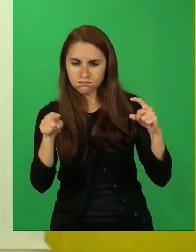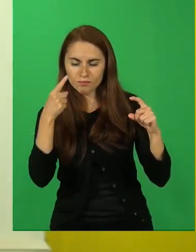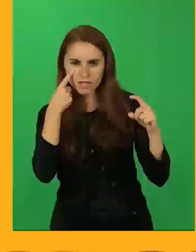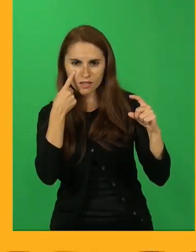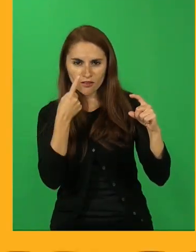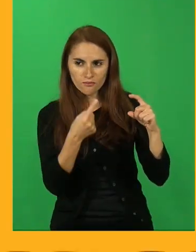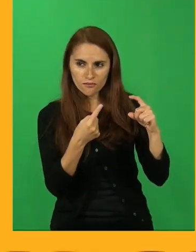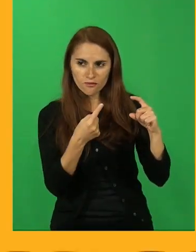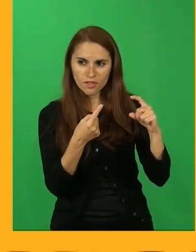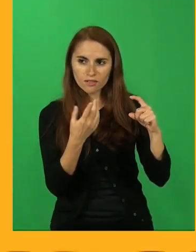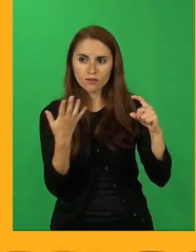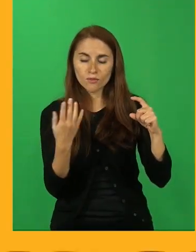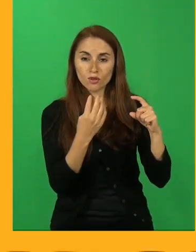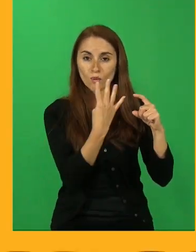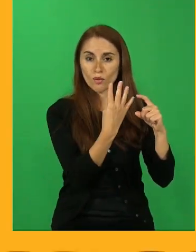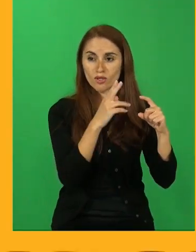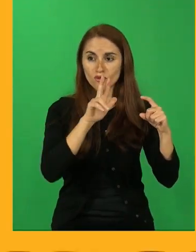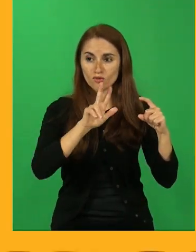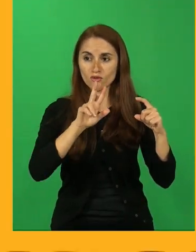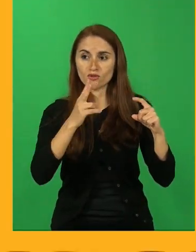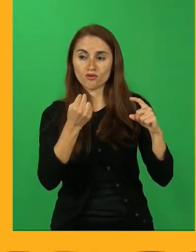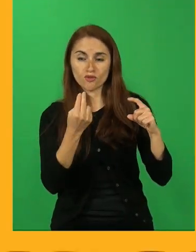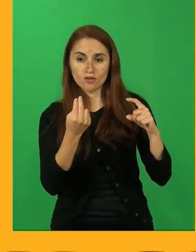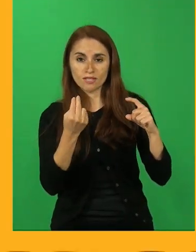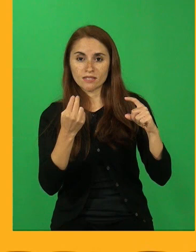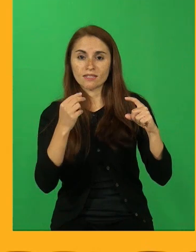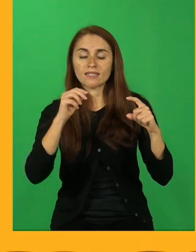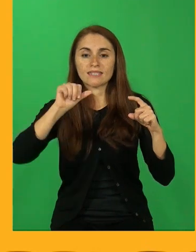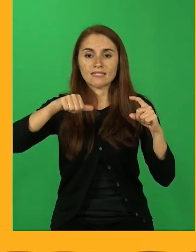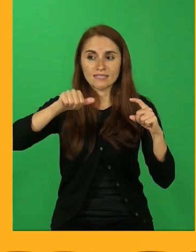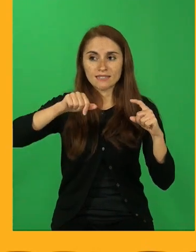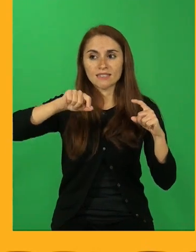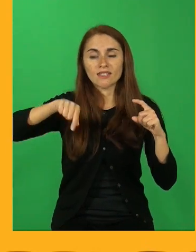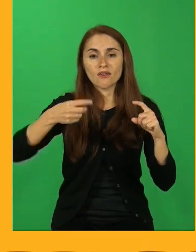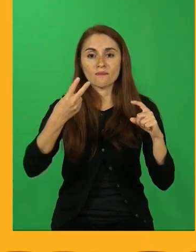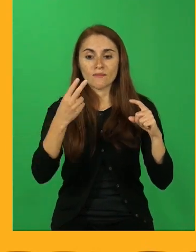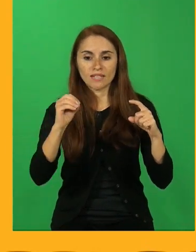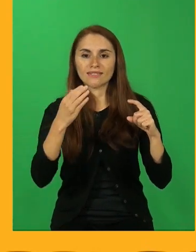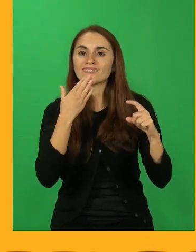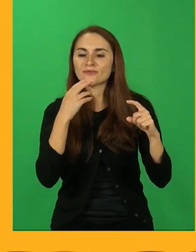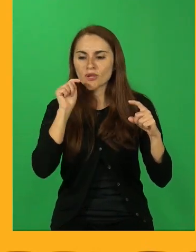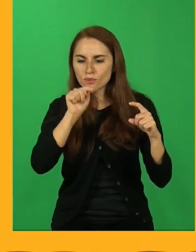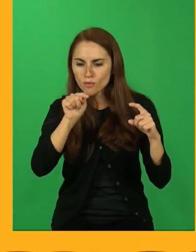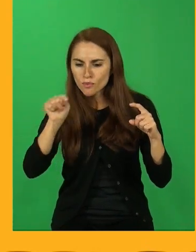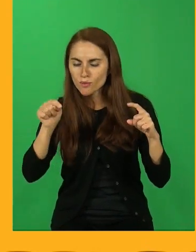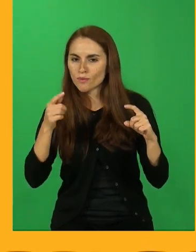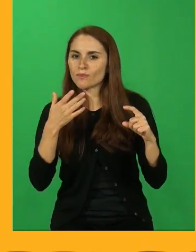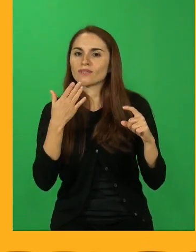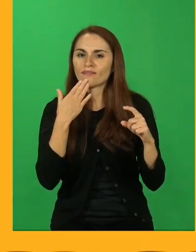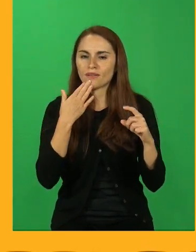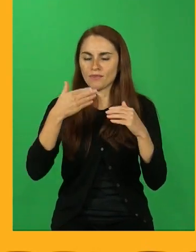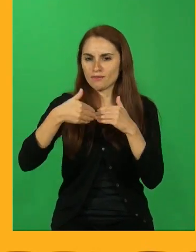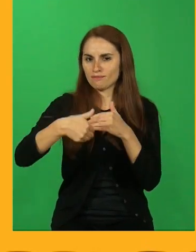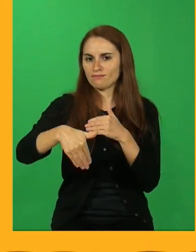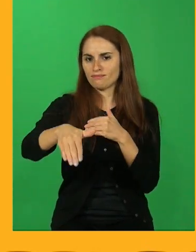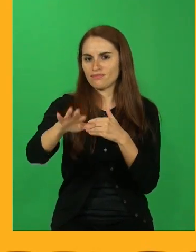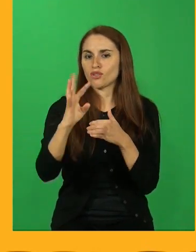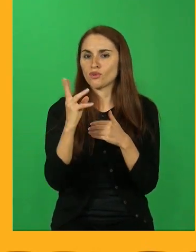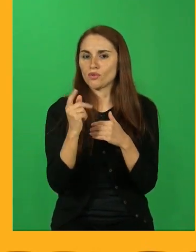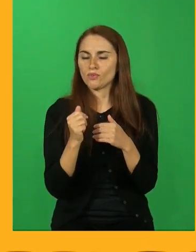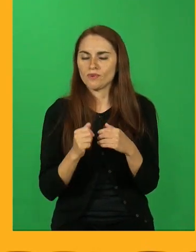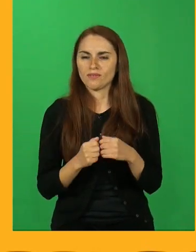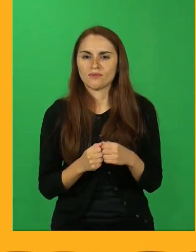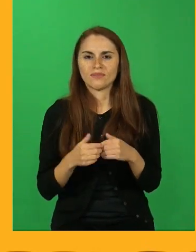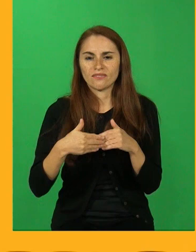mira, ojo, los múltiplos comunes también se escriben con puntos suspensivos porque son infinitos. Nosotros calculamos los primeros